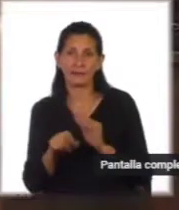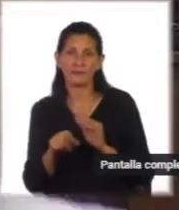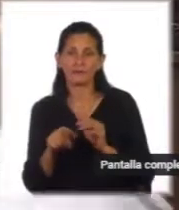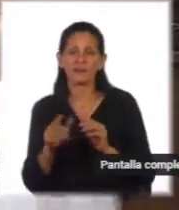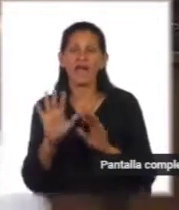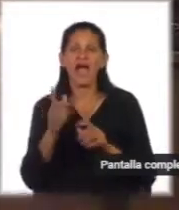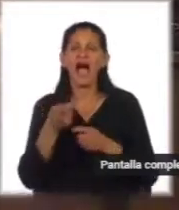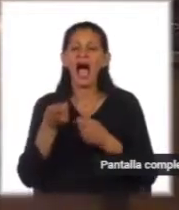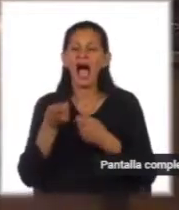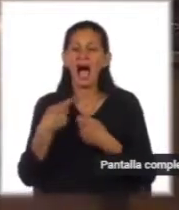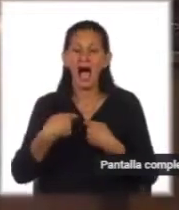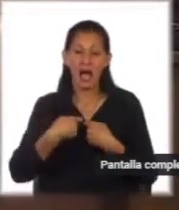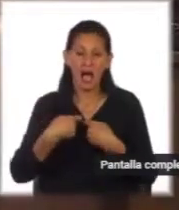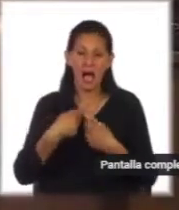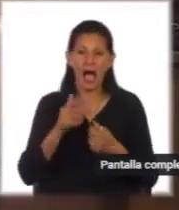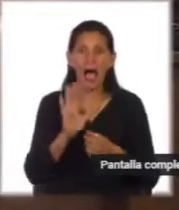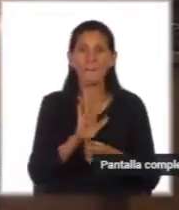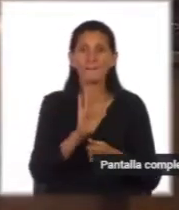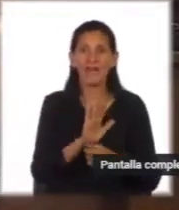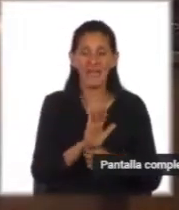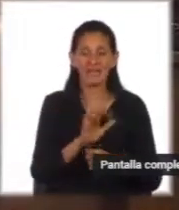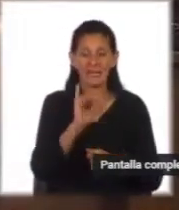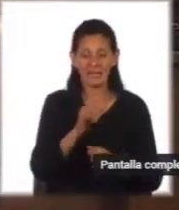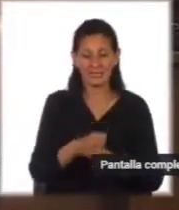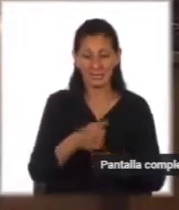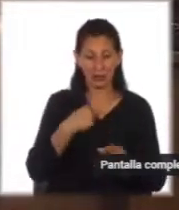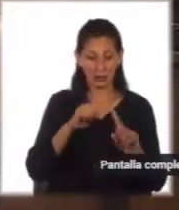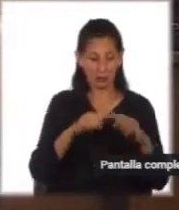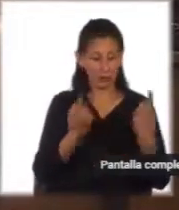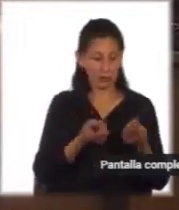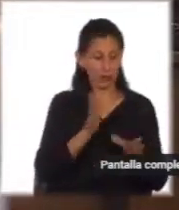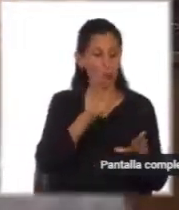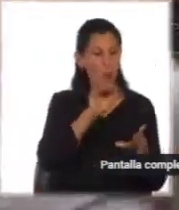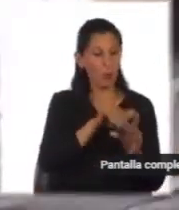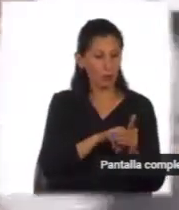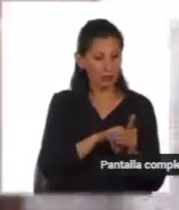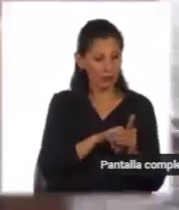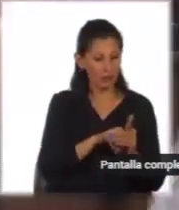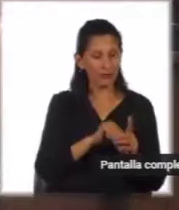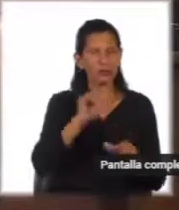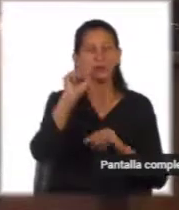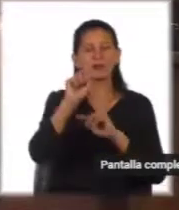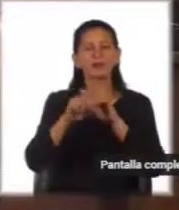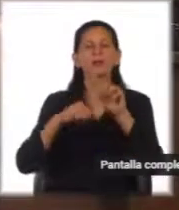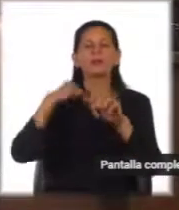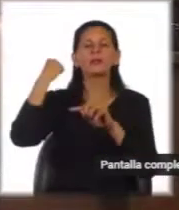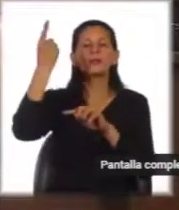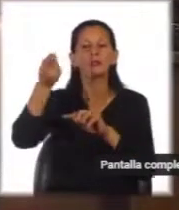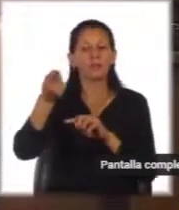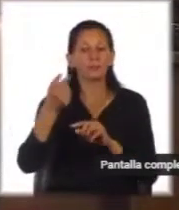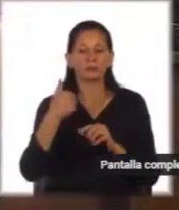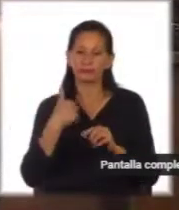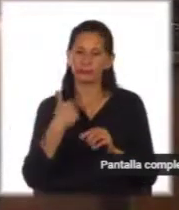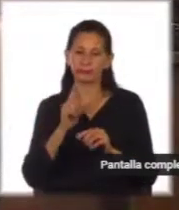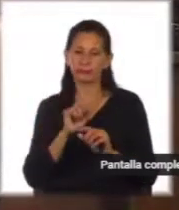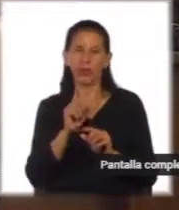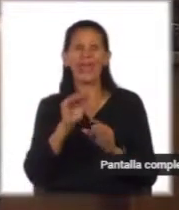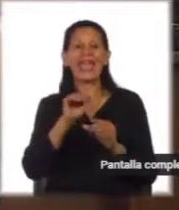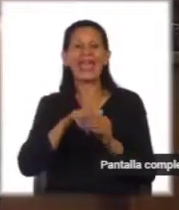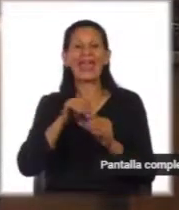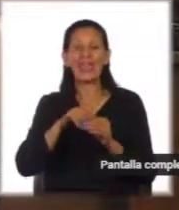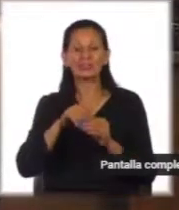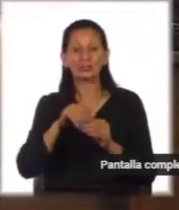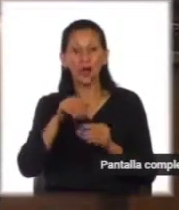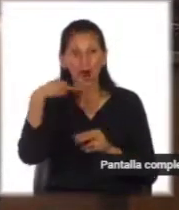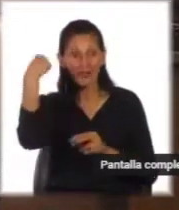amenazándonos de que si la votábamos íbamos a no contar con el respaldo justamente cuando fueran las